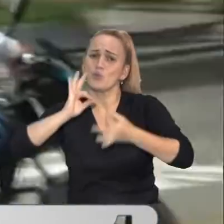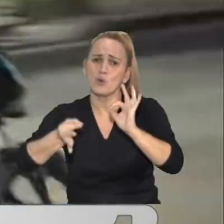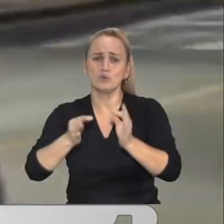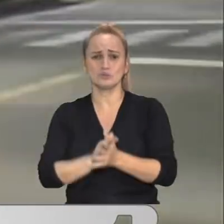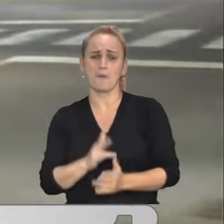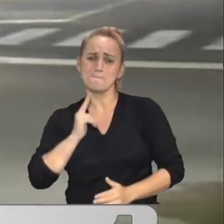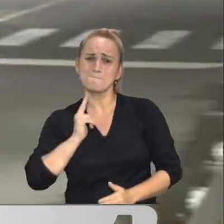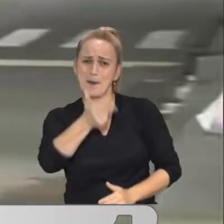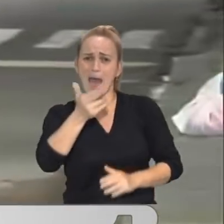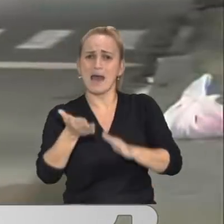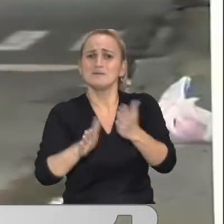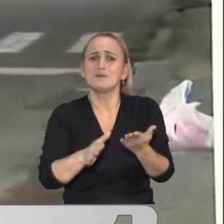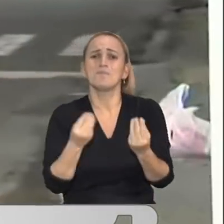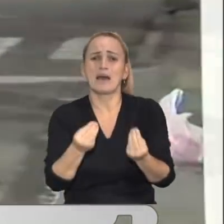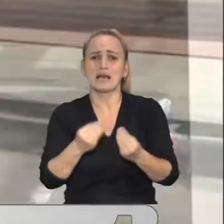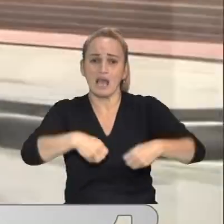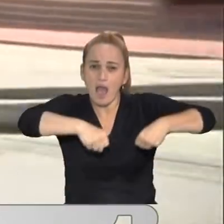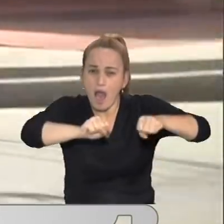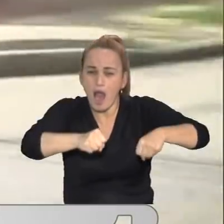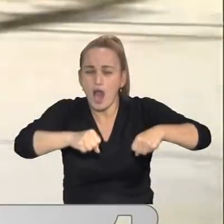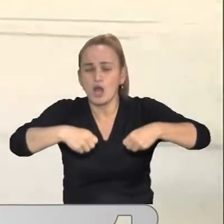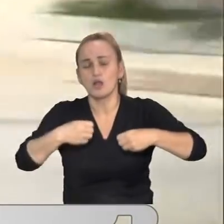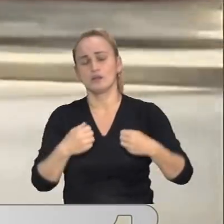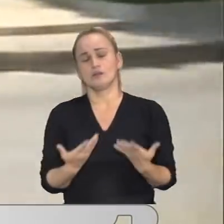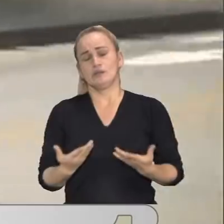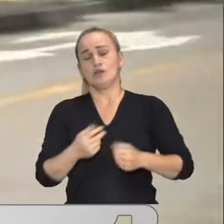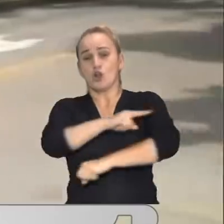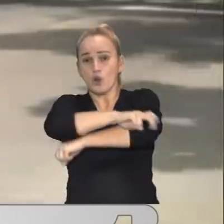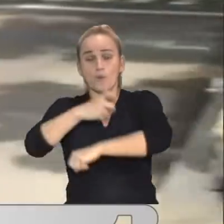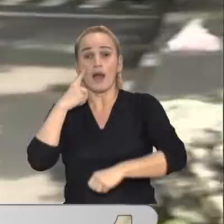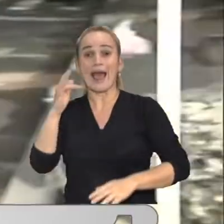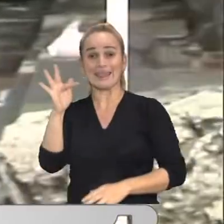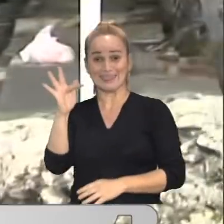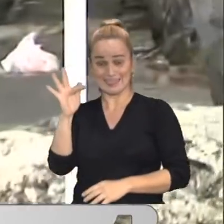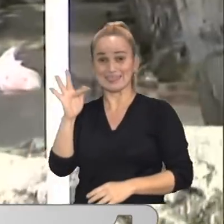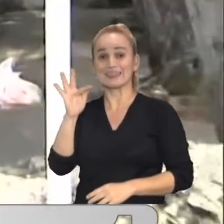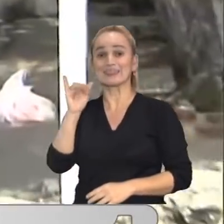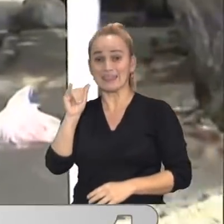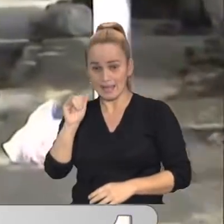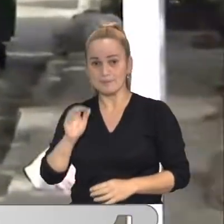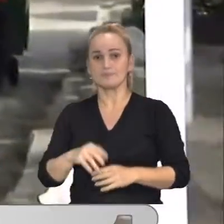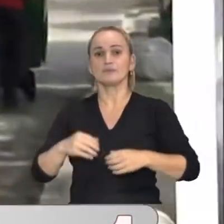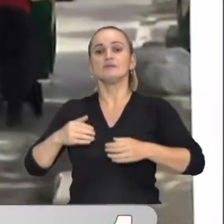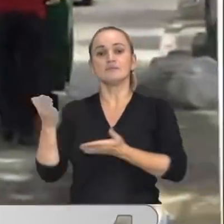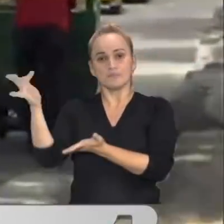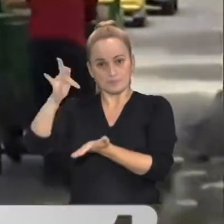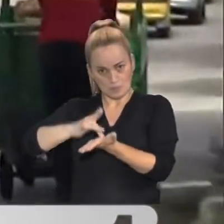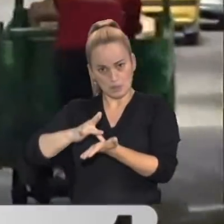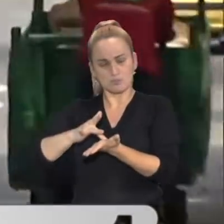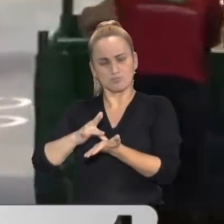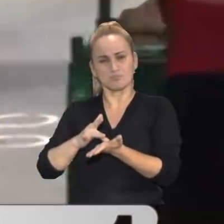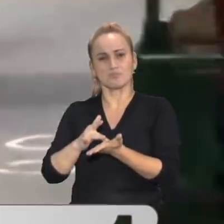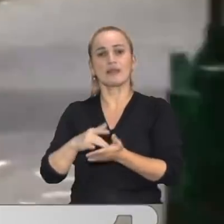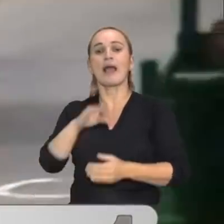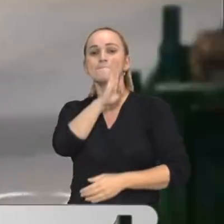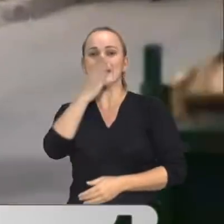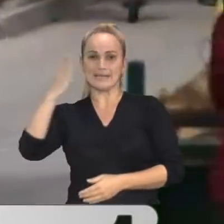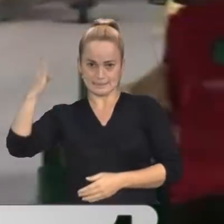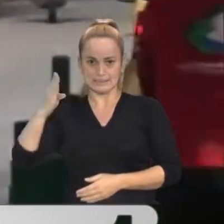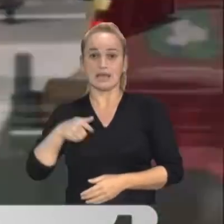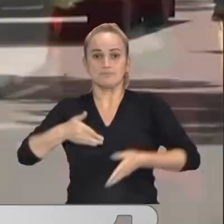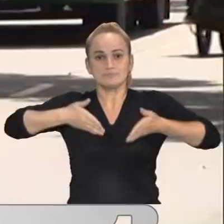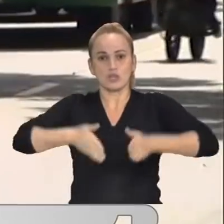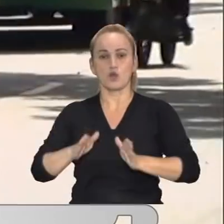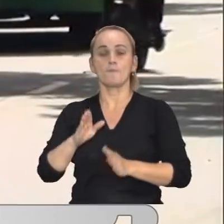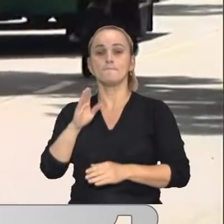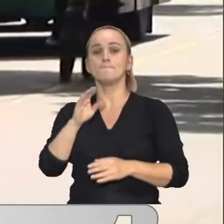hayan quitado la vida por robarle su automotor. La tía del hombre contó que su sobrino era un bogotano que llegó hace 8 años a Barranquilla.